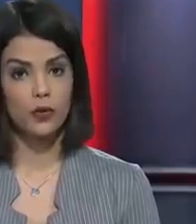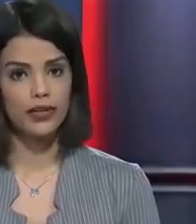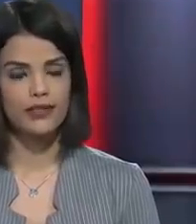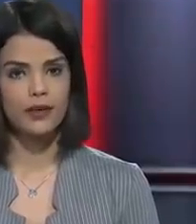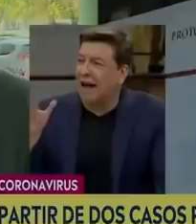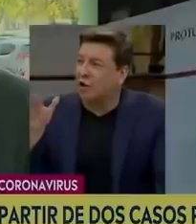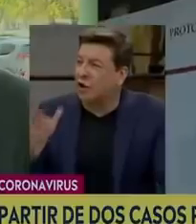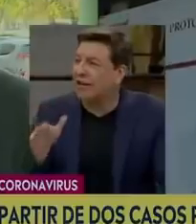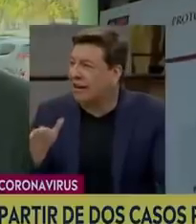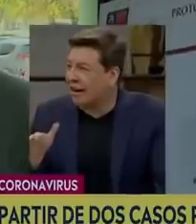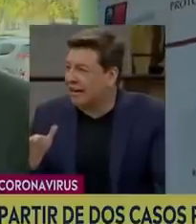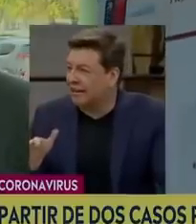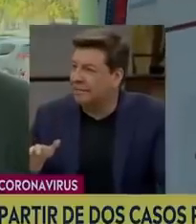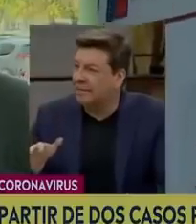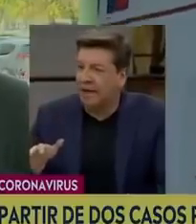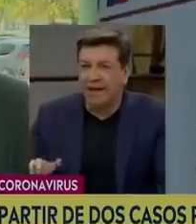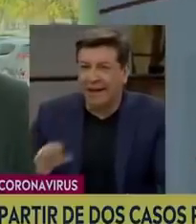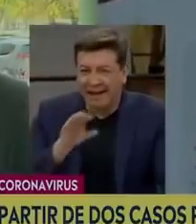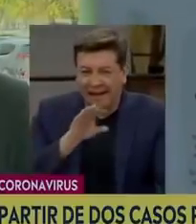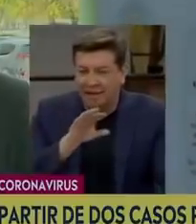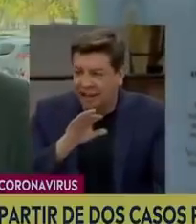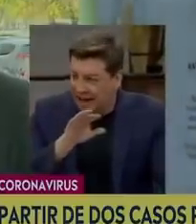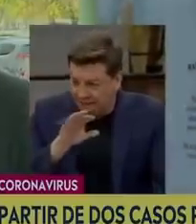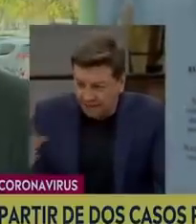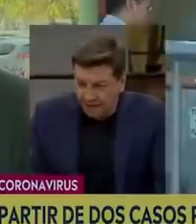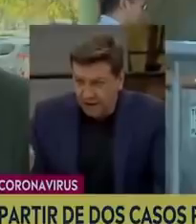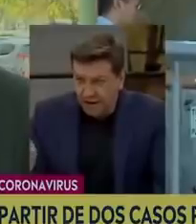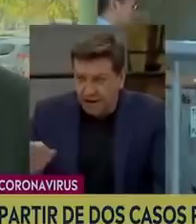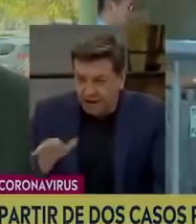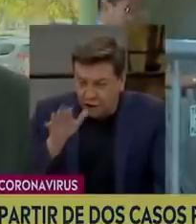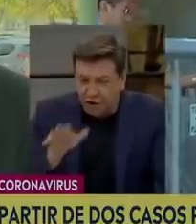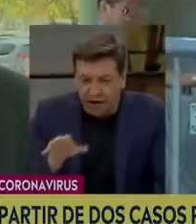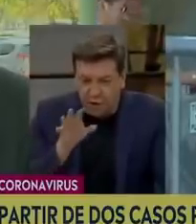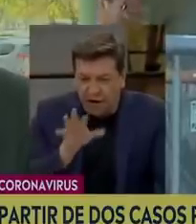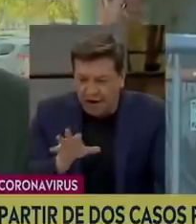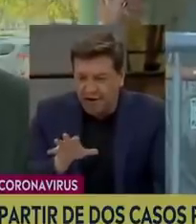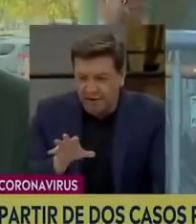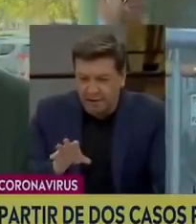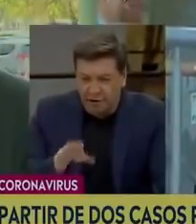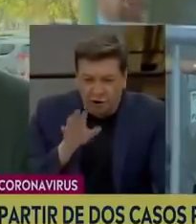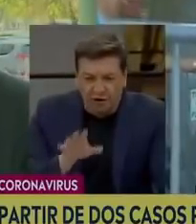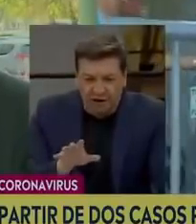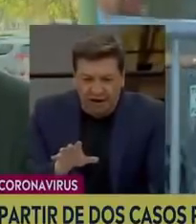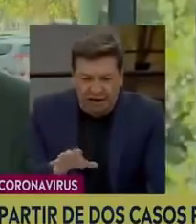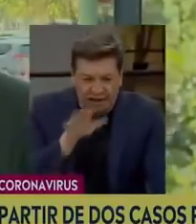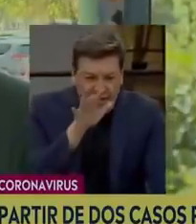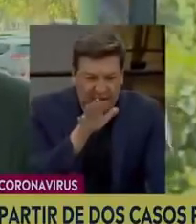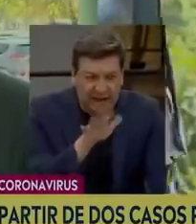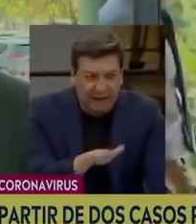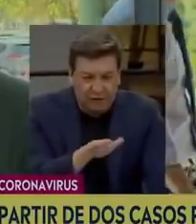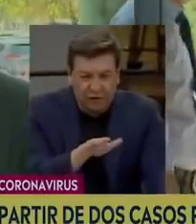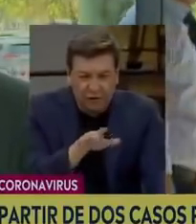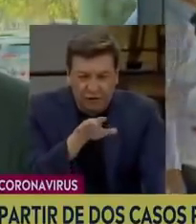territorio estadounidense. ¿Dónde está la raíz? En China. ¿Dónde? En Wuhan. ¿Dónde? En